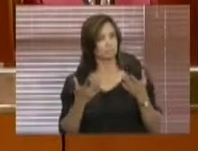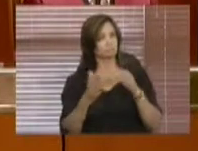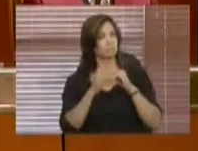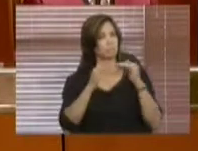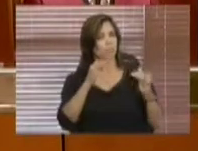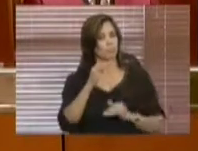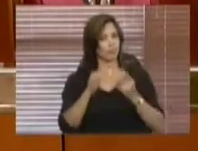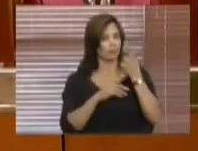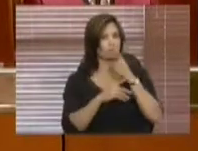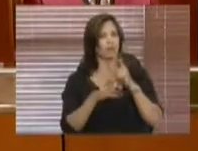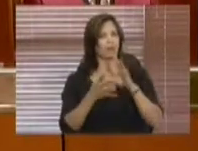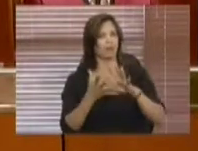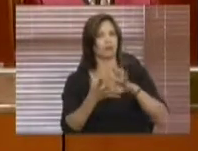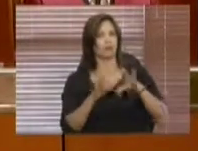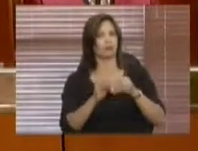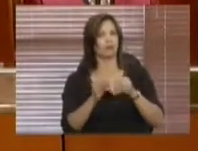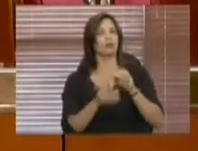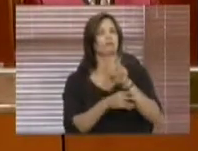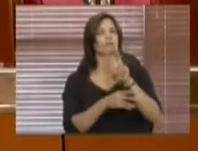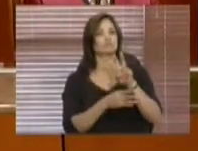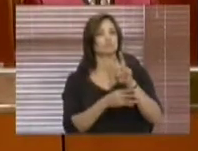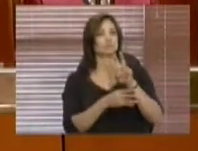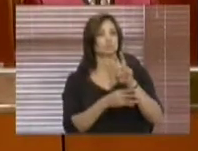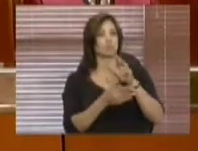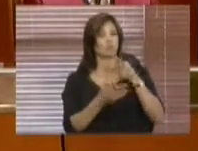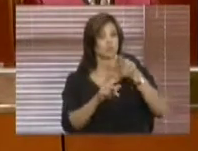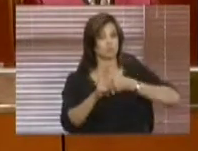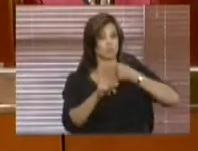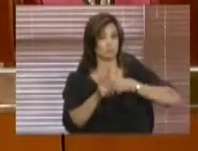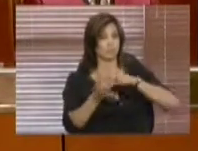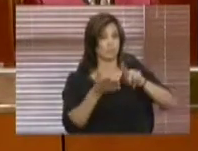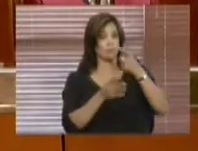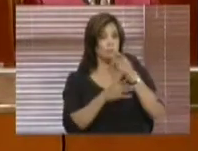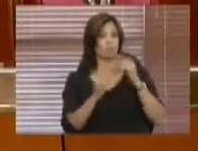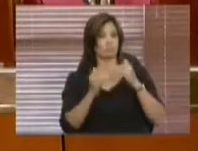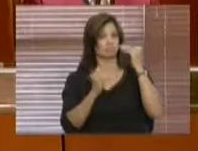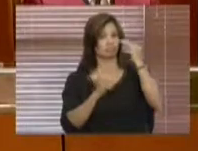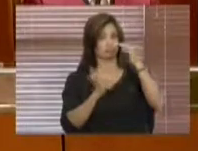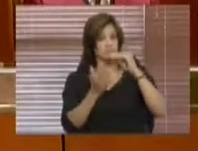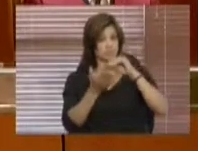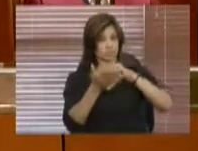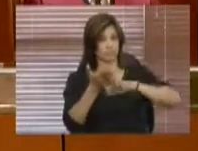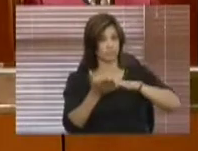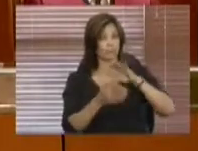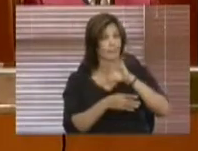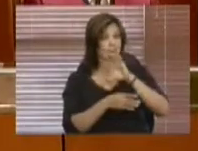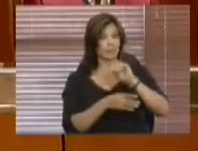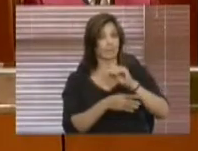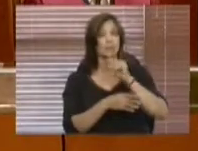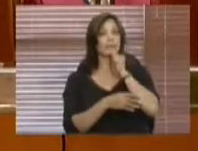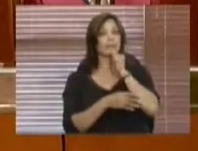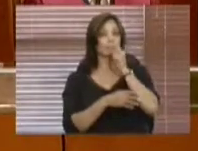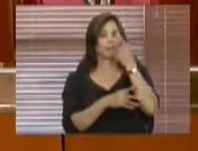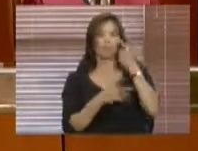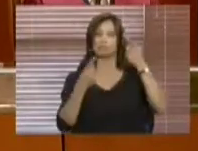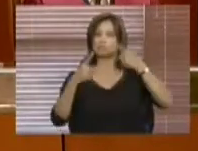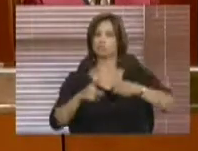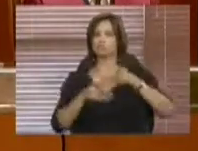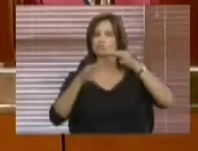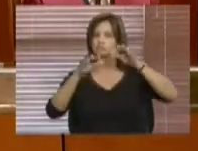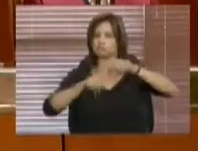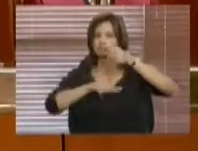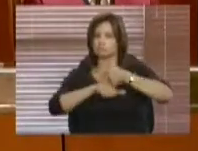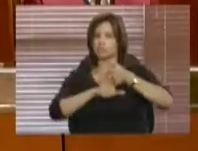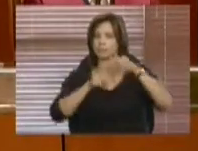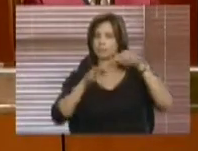inferiores al monto de 200 salarios mínimos del más alto establecido en el sector privado, vigente al momento en que se interponga el